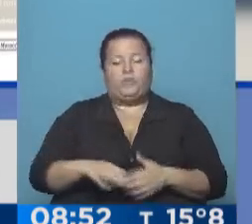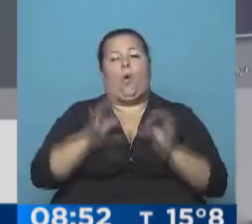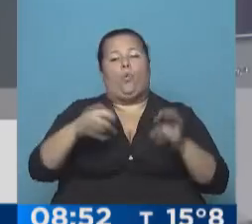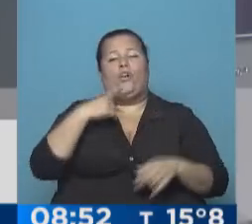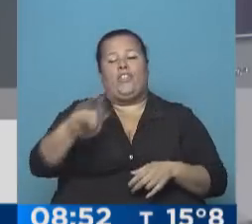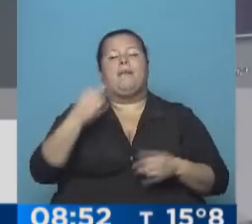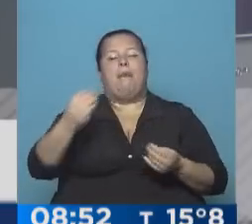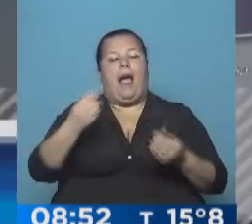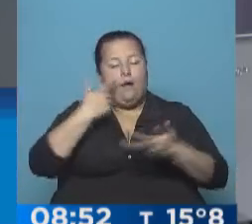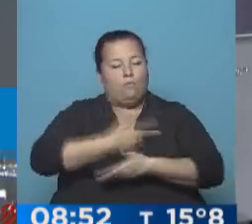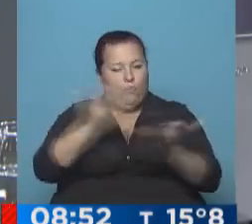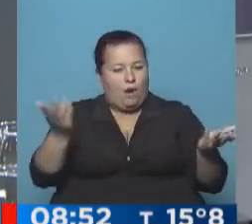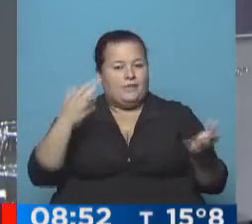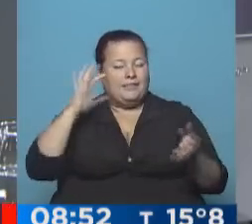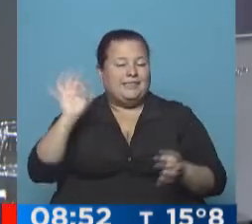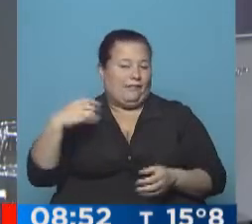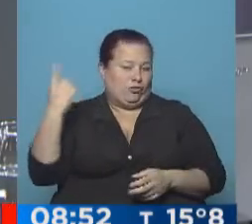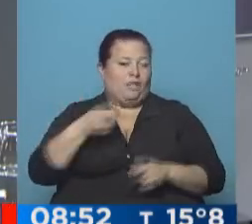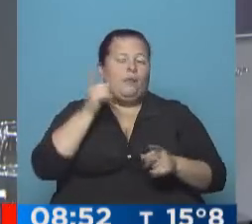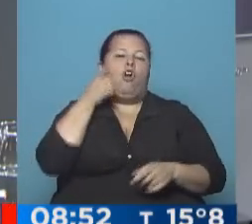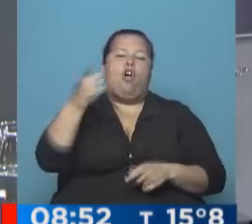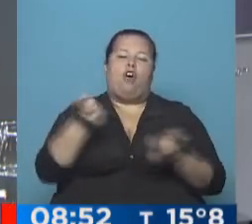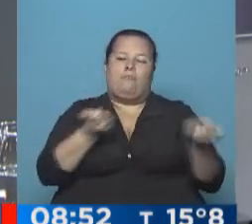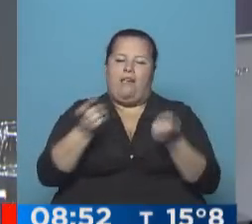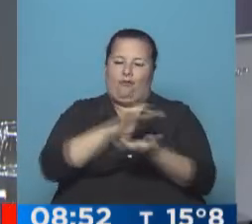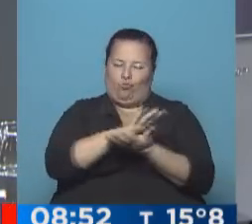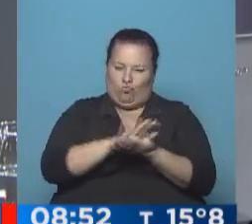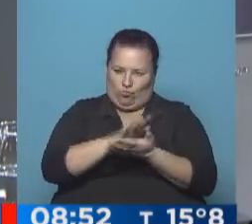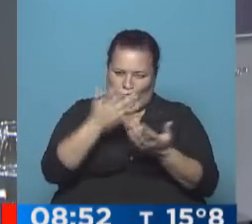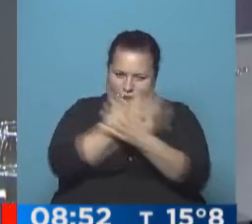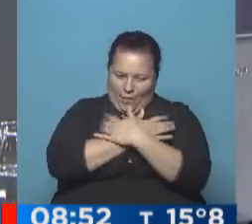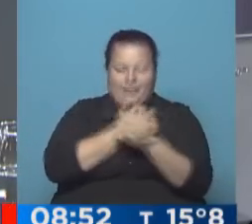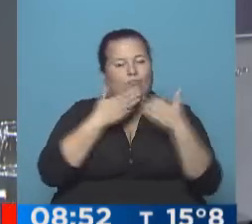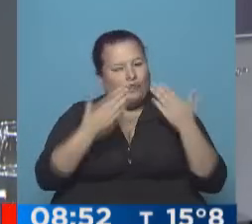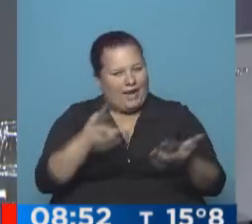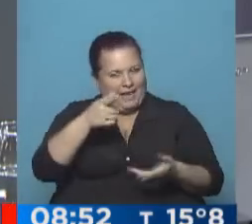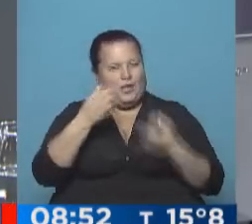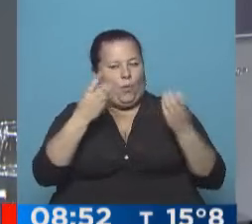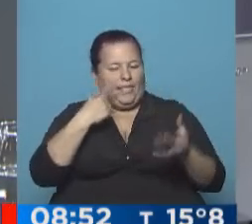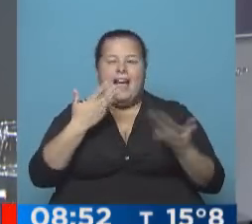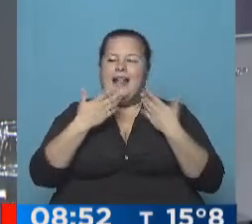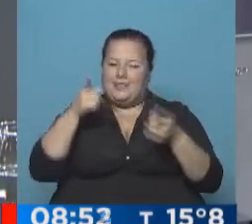para que se haga de conocimiento público y para evitar este tipo de manejo irregular. Un abrazo. Bueno, muchísimas gracias, Lourdes. Buen día. Gracias a usted. Buen día.